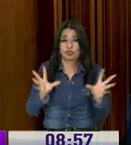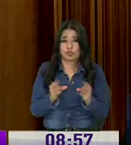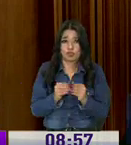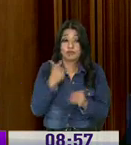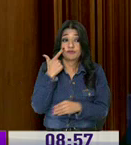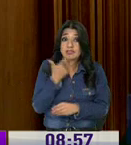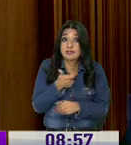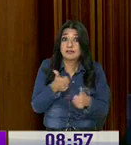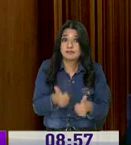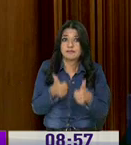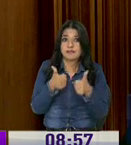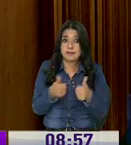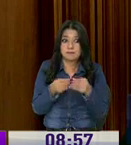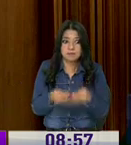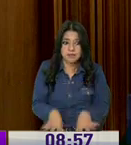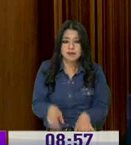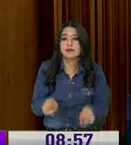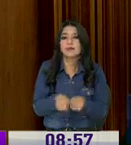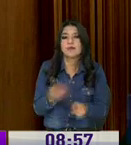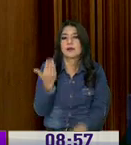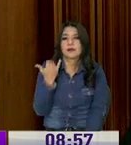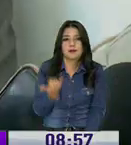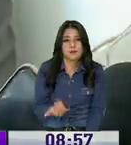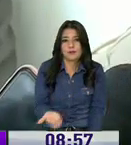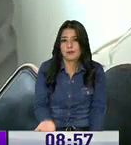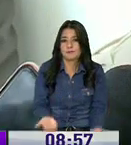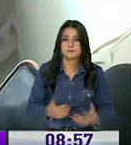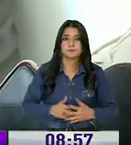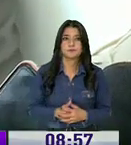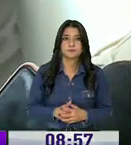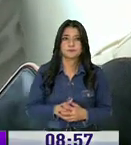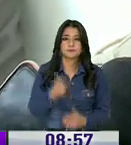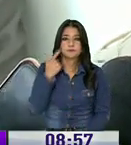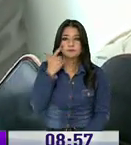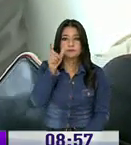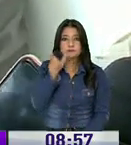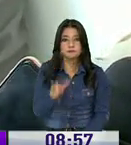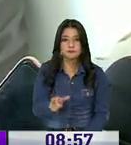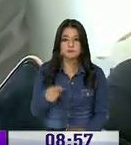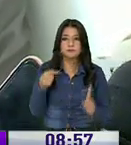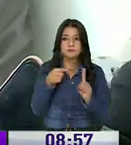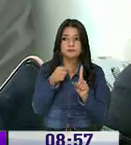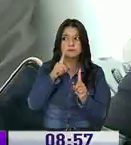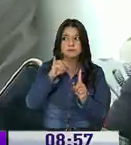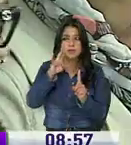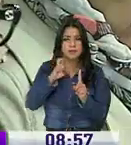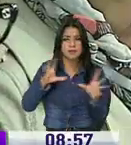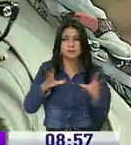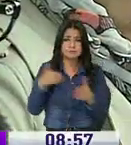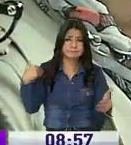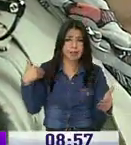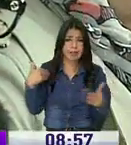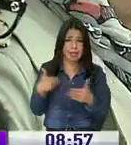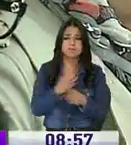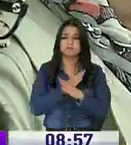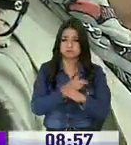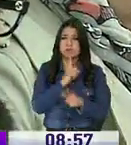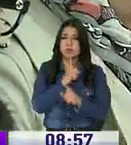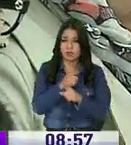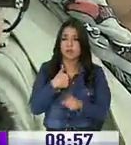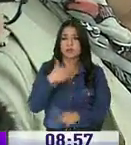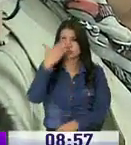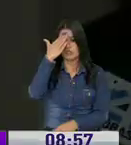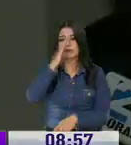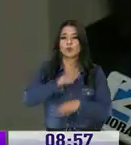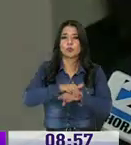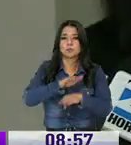de Fiscalía que no se le caiga al piso, como en efecto ha sucedido. La Fiscal General del Estado, Diana Salazar, todo este tiempo defendiendo su